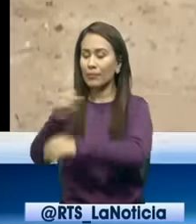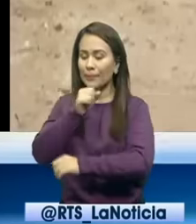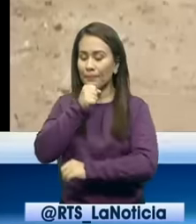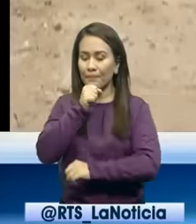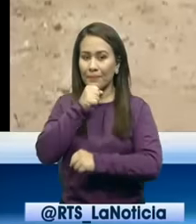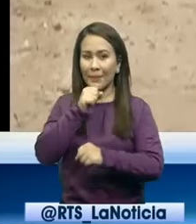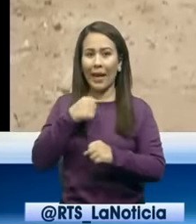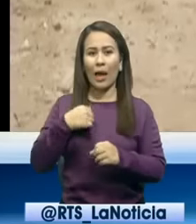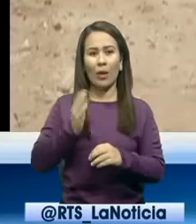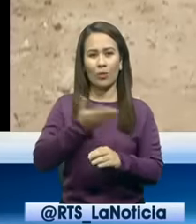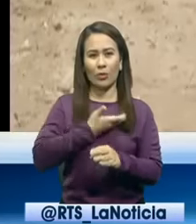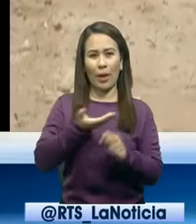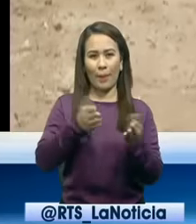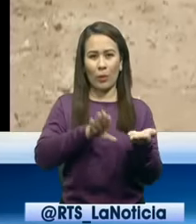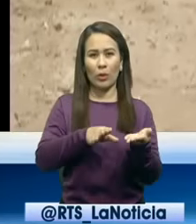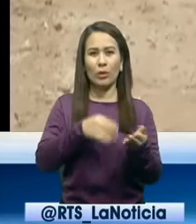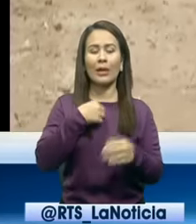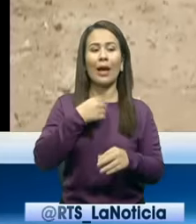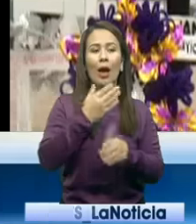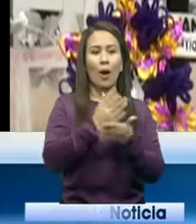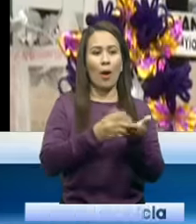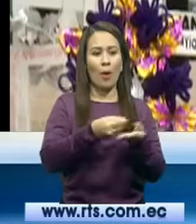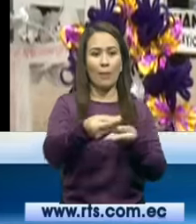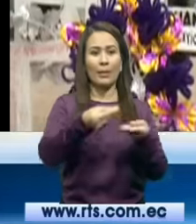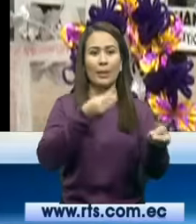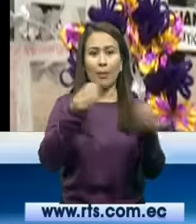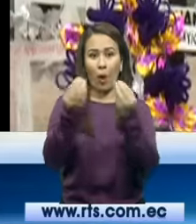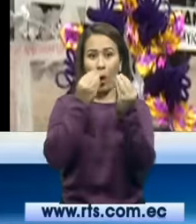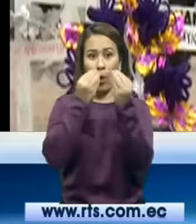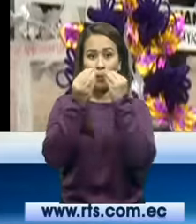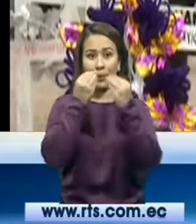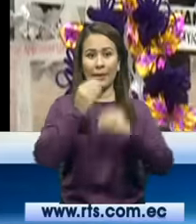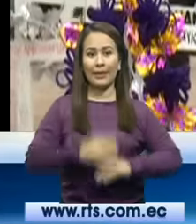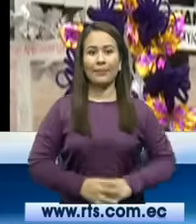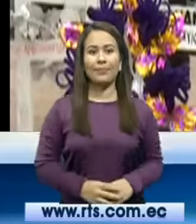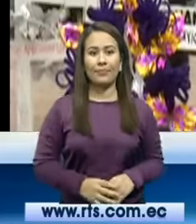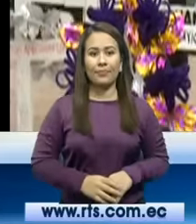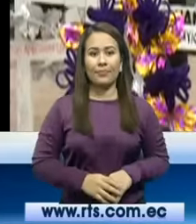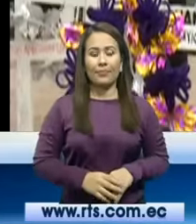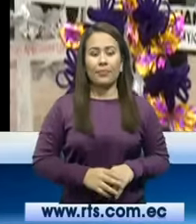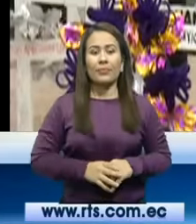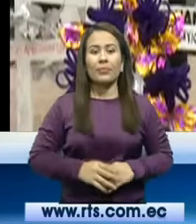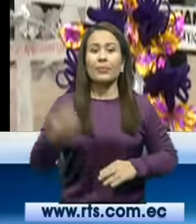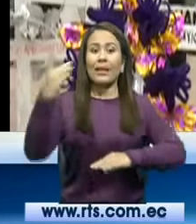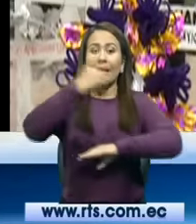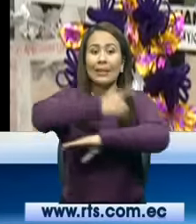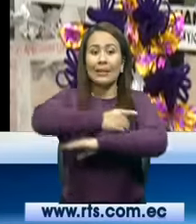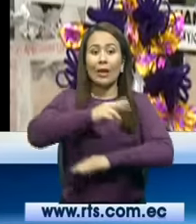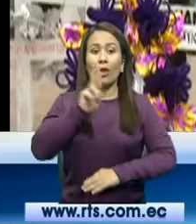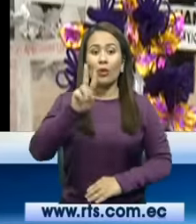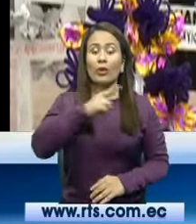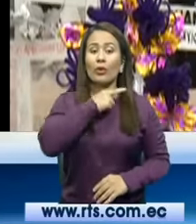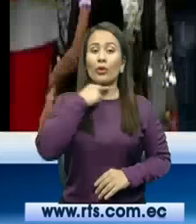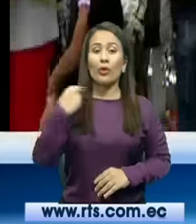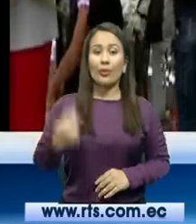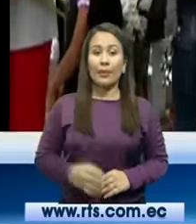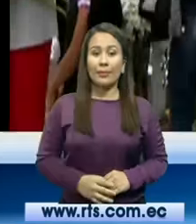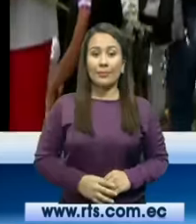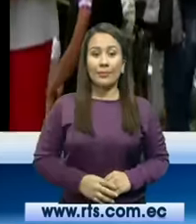la comida, se llama el huacchacaray. Y asimismo hay, por ejemplo, el día 2 de noviembre es el manda y